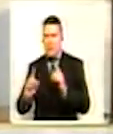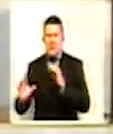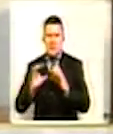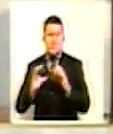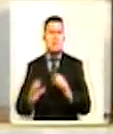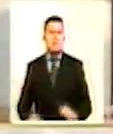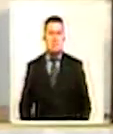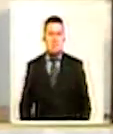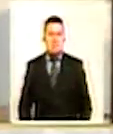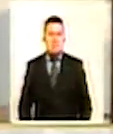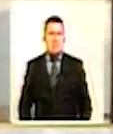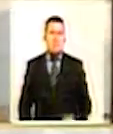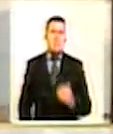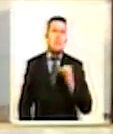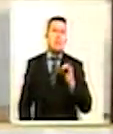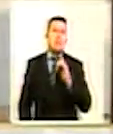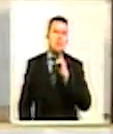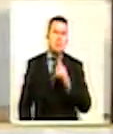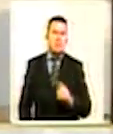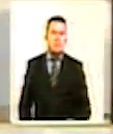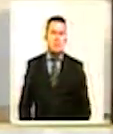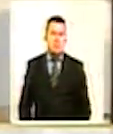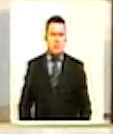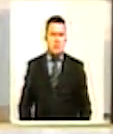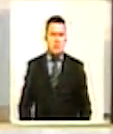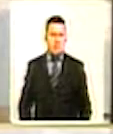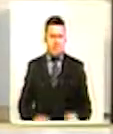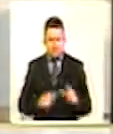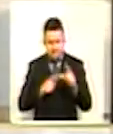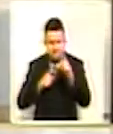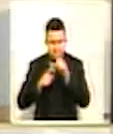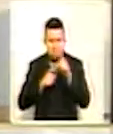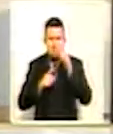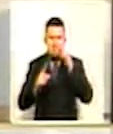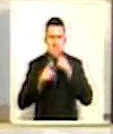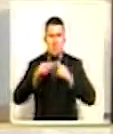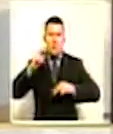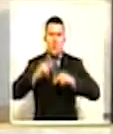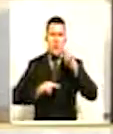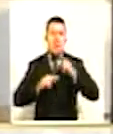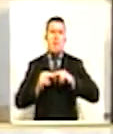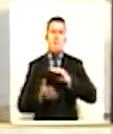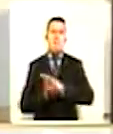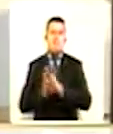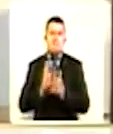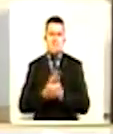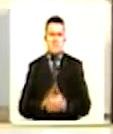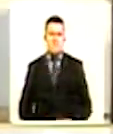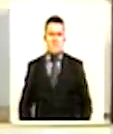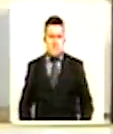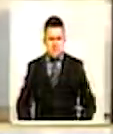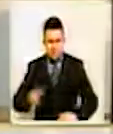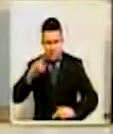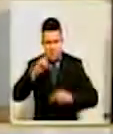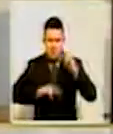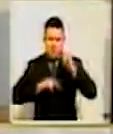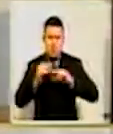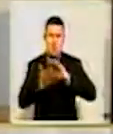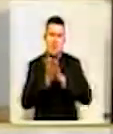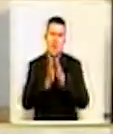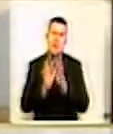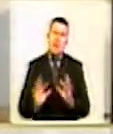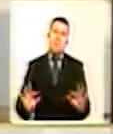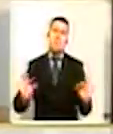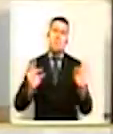otro. Y lo último, una Procuraduría para la construcción de la paz. La construcción de la paz